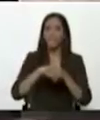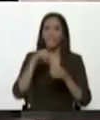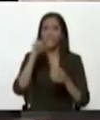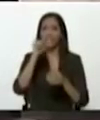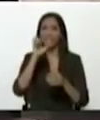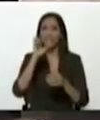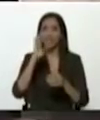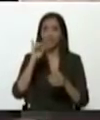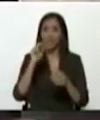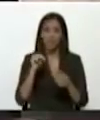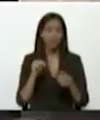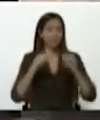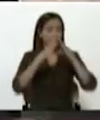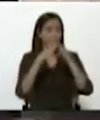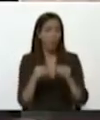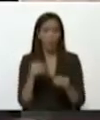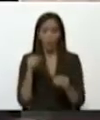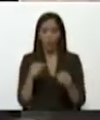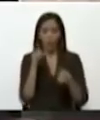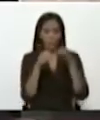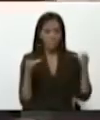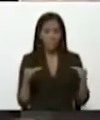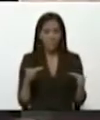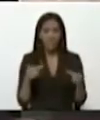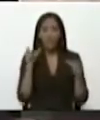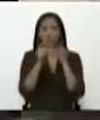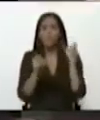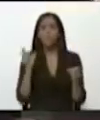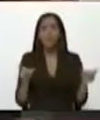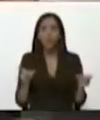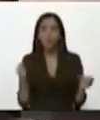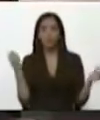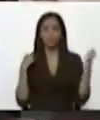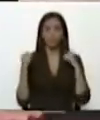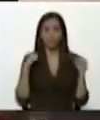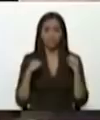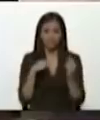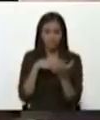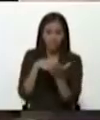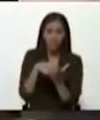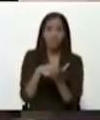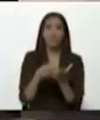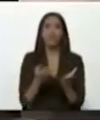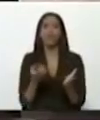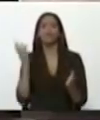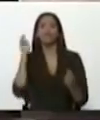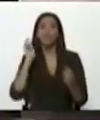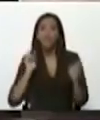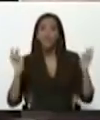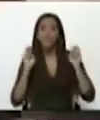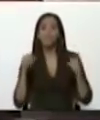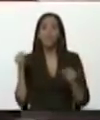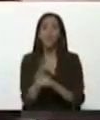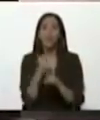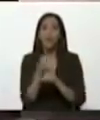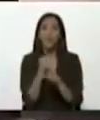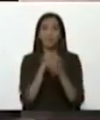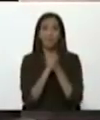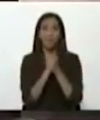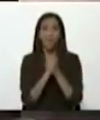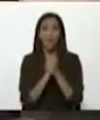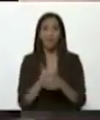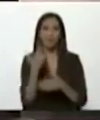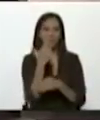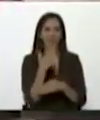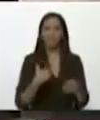a todos los compañeros resteados. Que el mismo lunes, cuando estaba Christopher, que se adelantó supuestamente el golpe, esos compañeros agarraron un